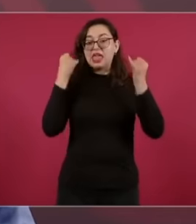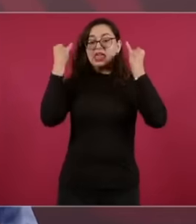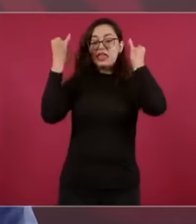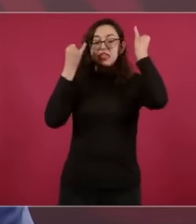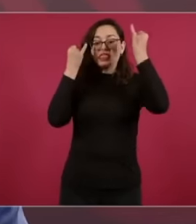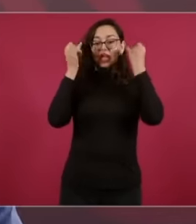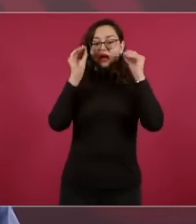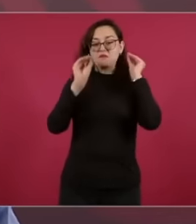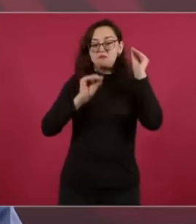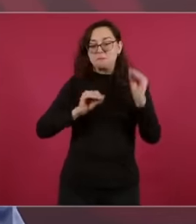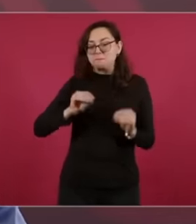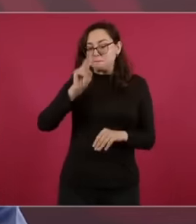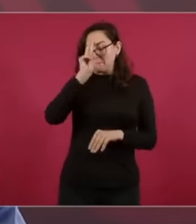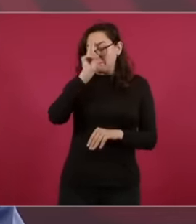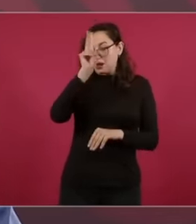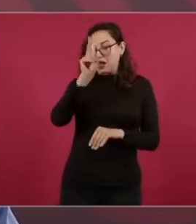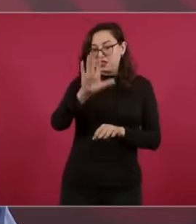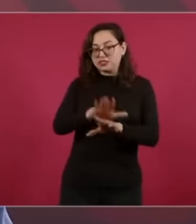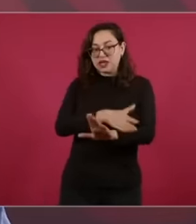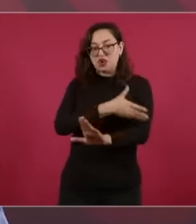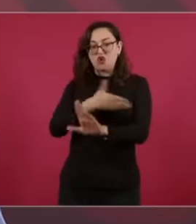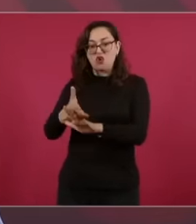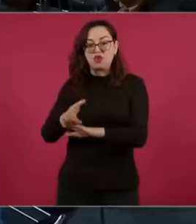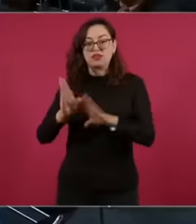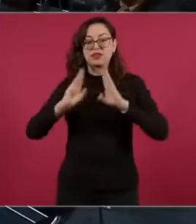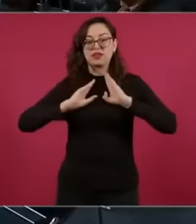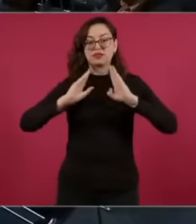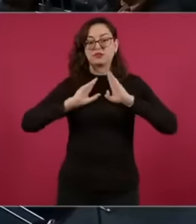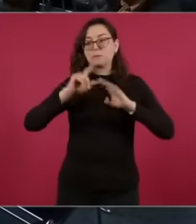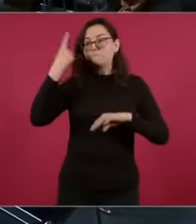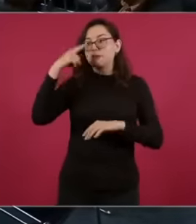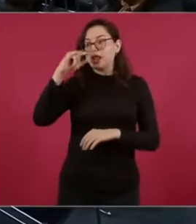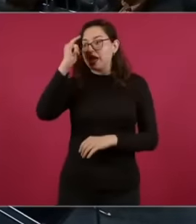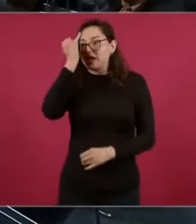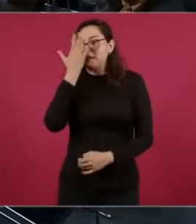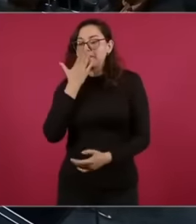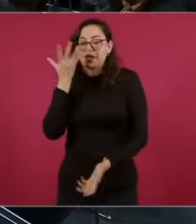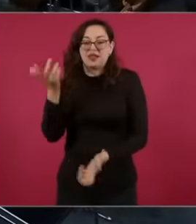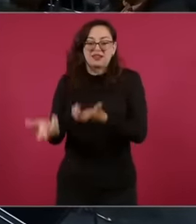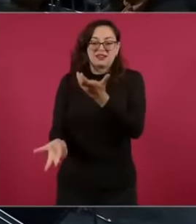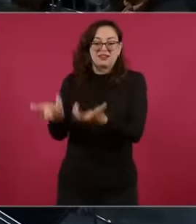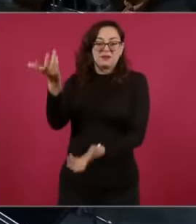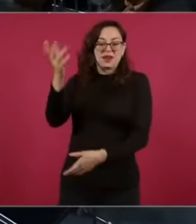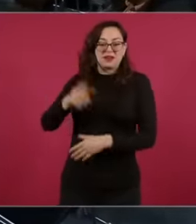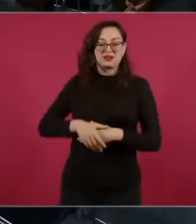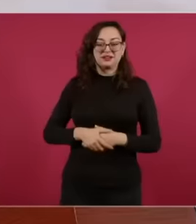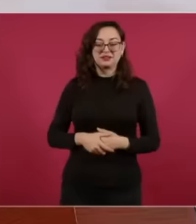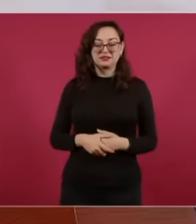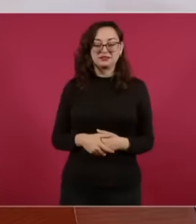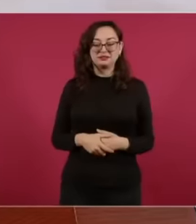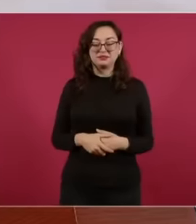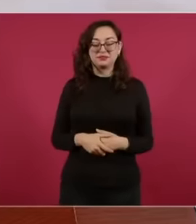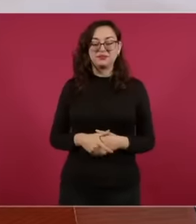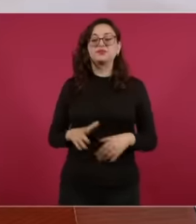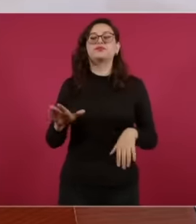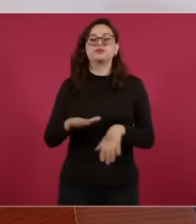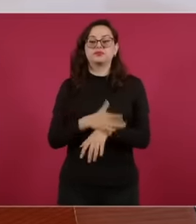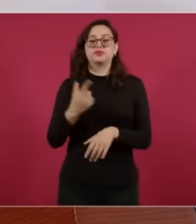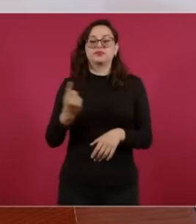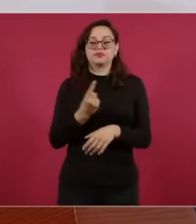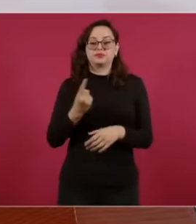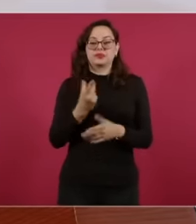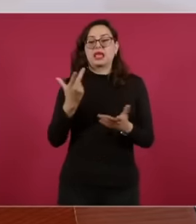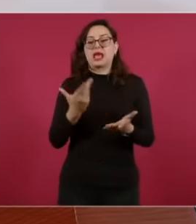Una venganza contra el ejército. Y yo sostengo que fue porque el ejército